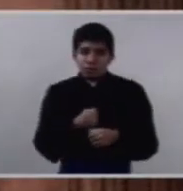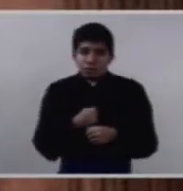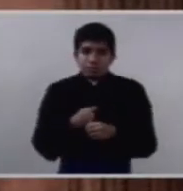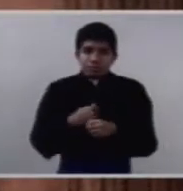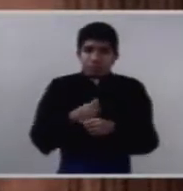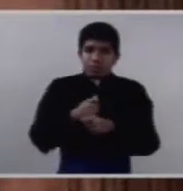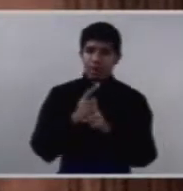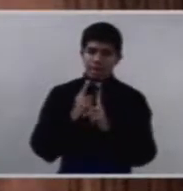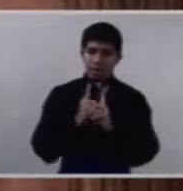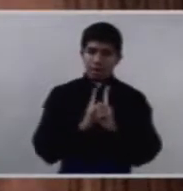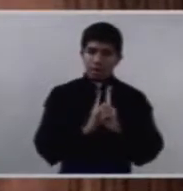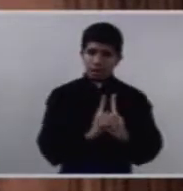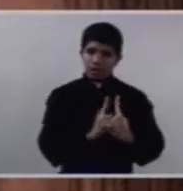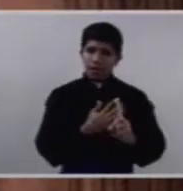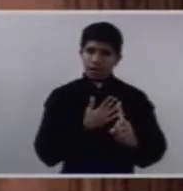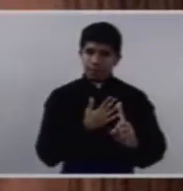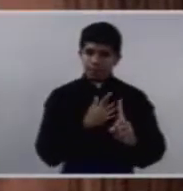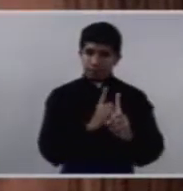siga.